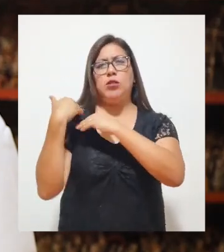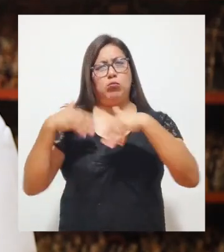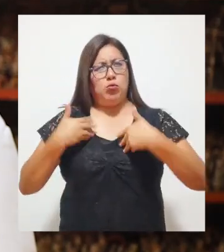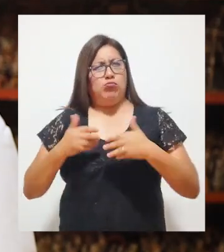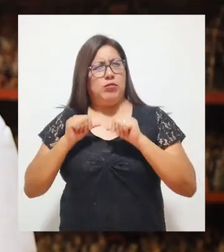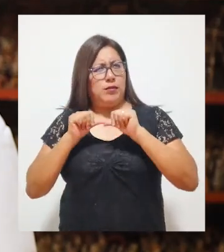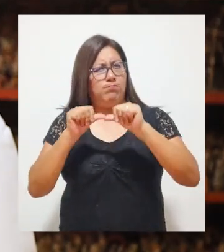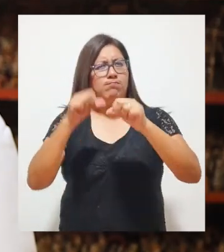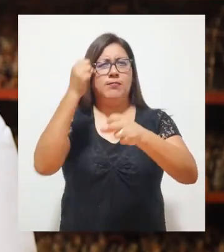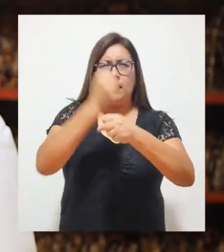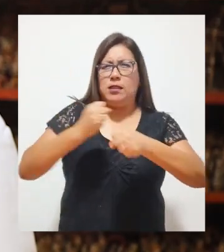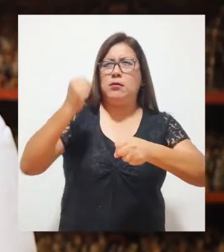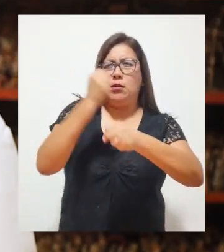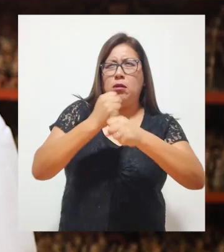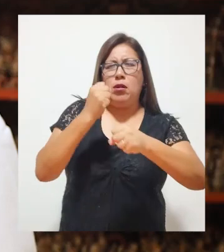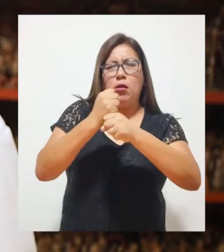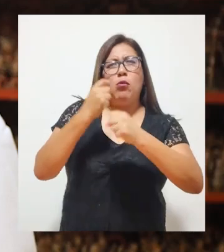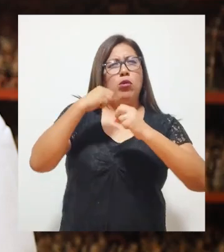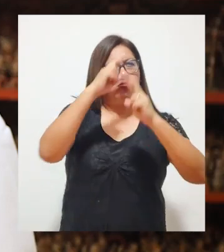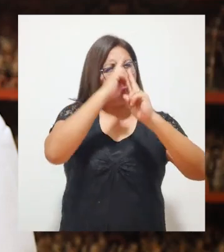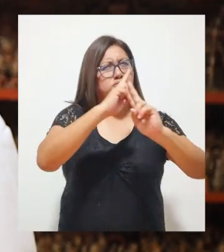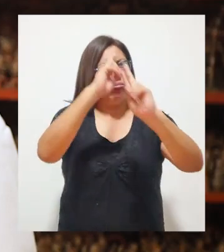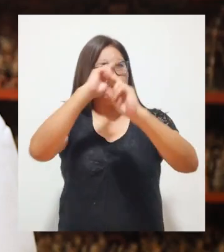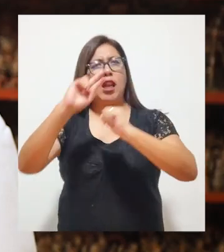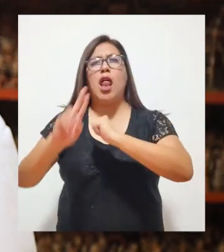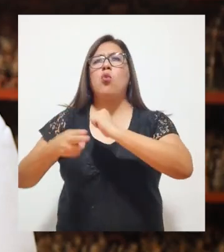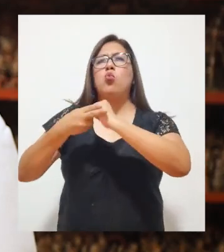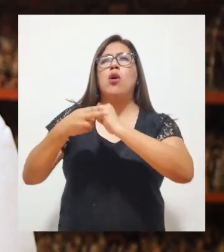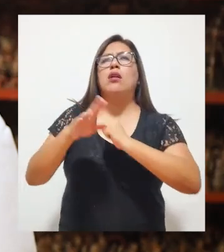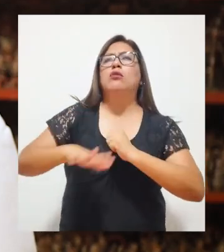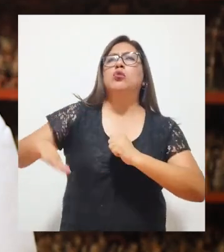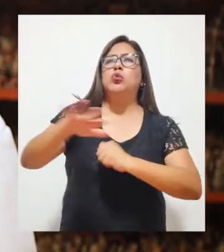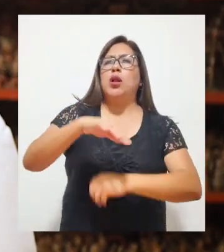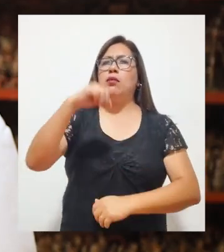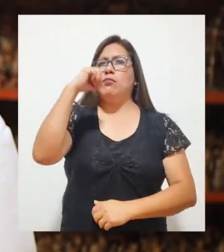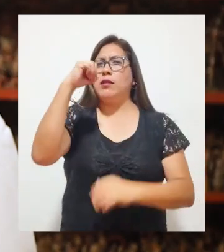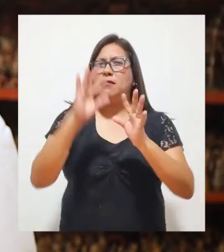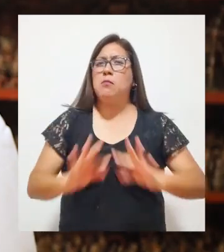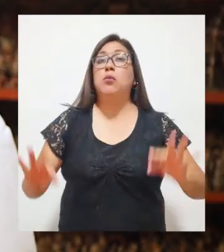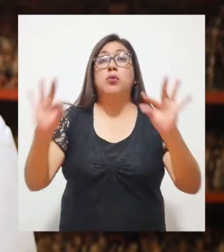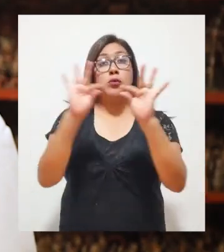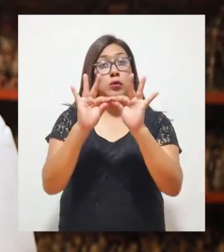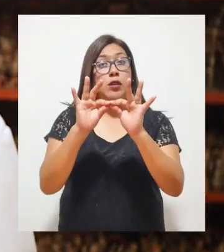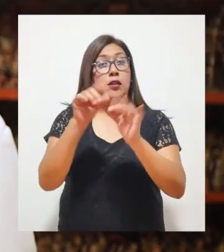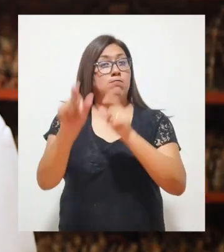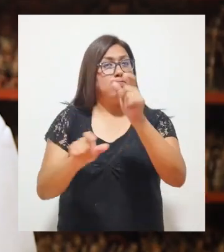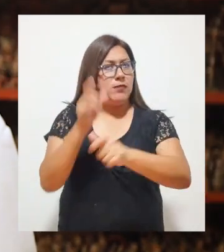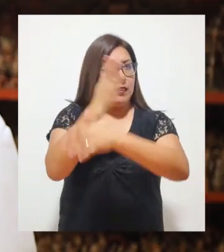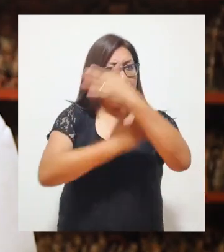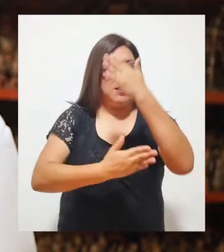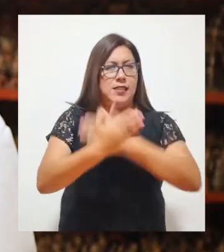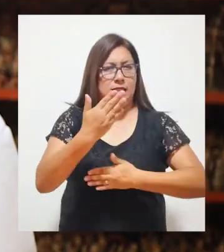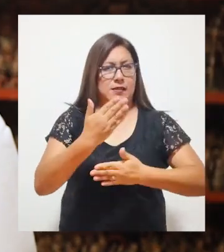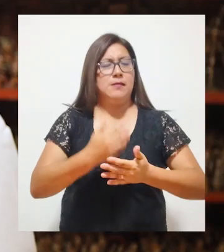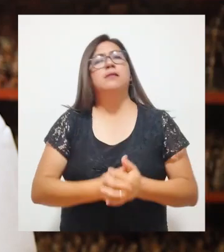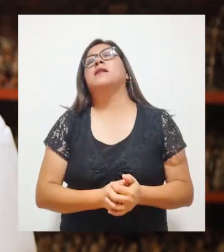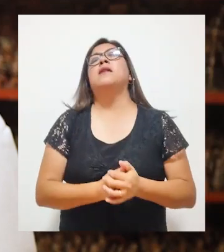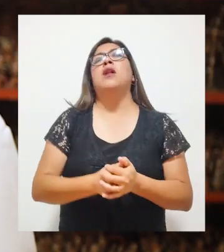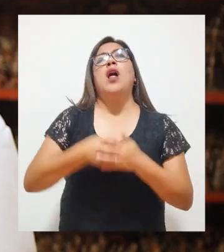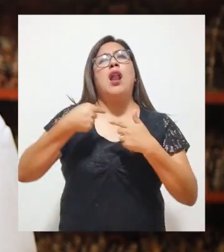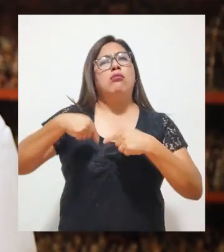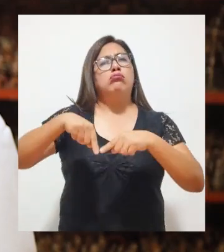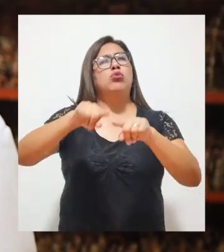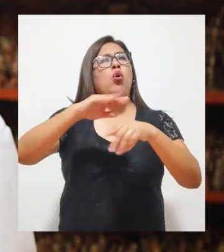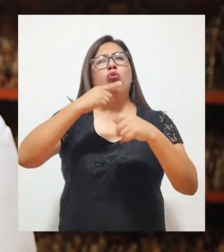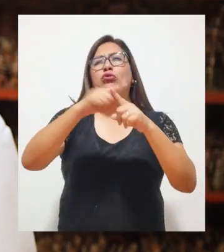compromiso de seguir trabajando por el reconocimiento y garantía de los derechos fundamentales de las personas con